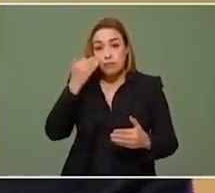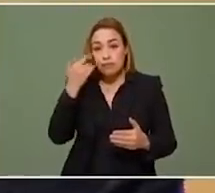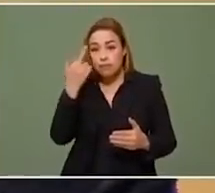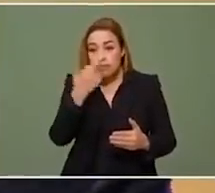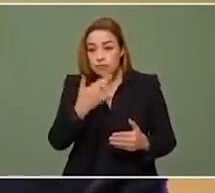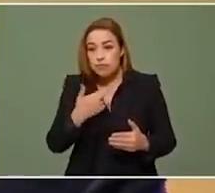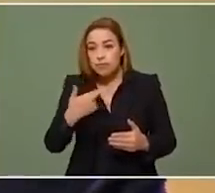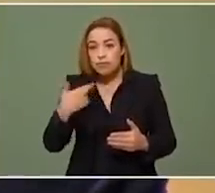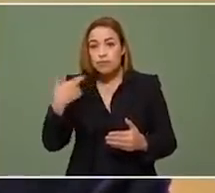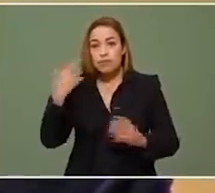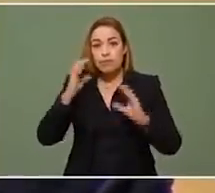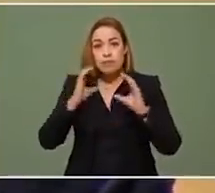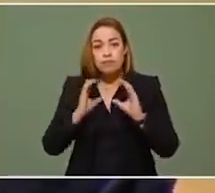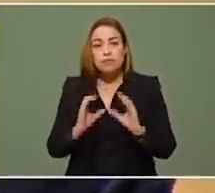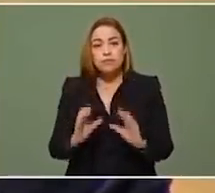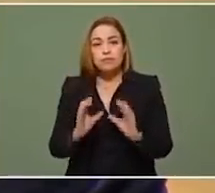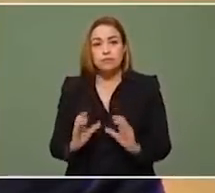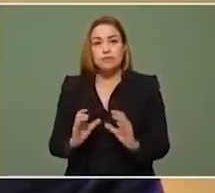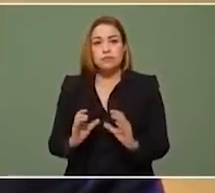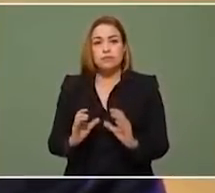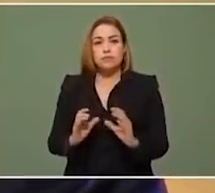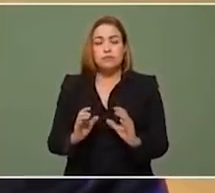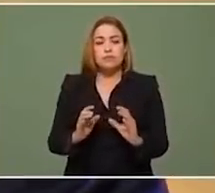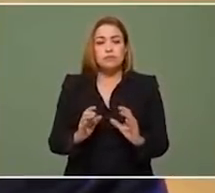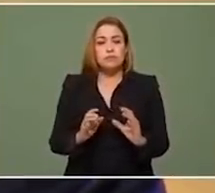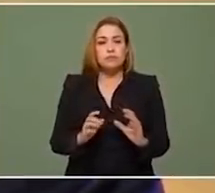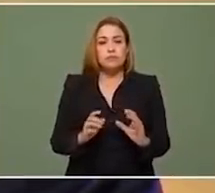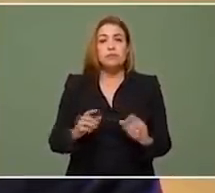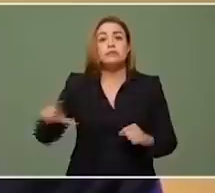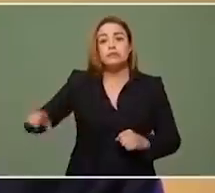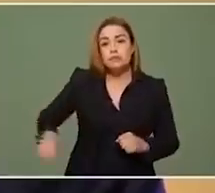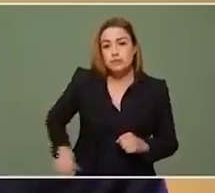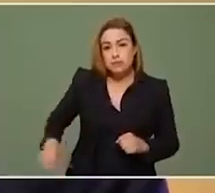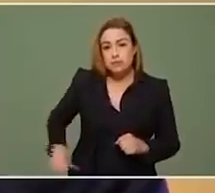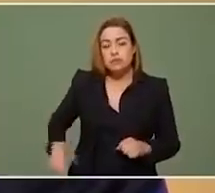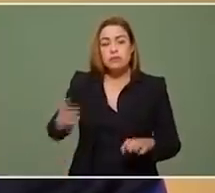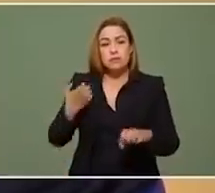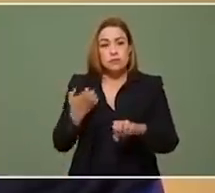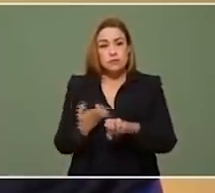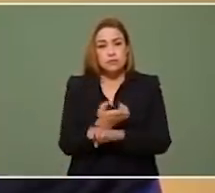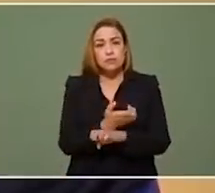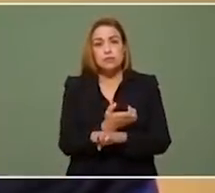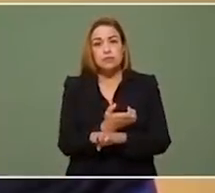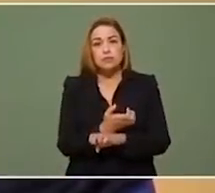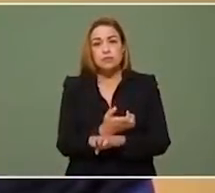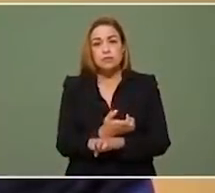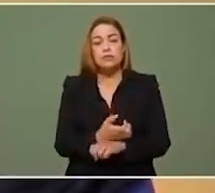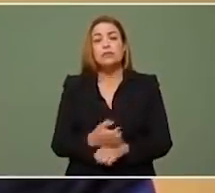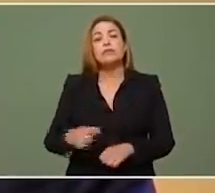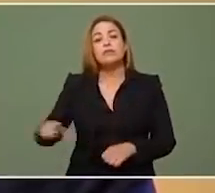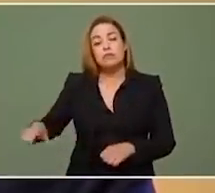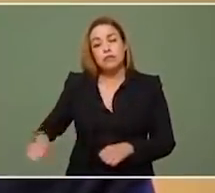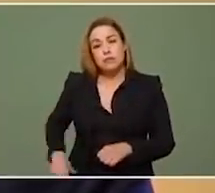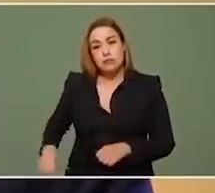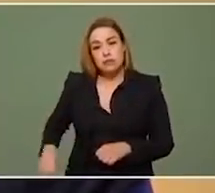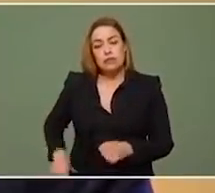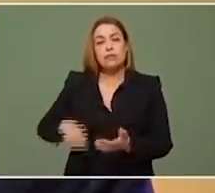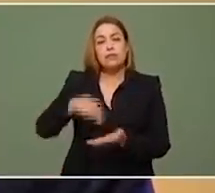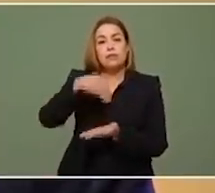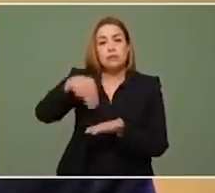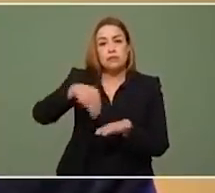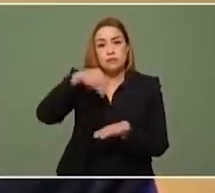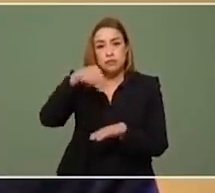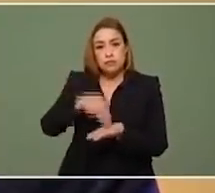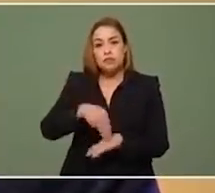tanto el gobierno del estado como el gobierno municipal de